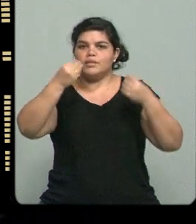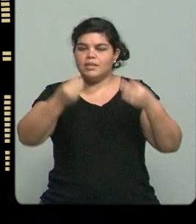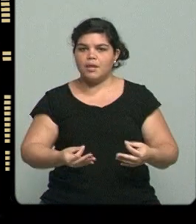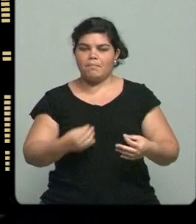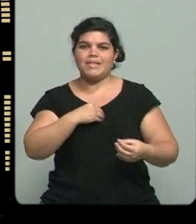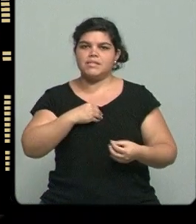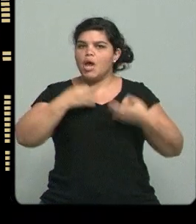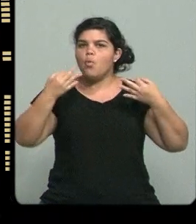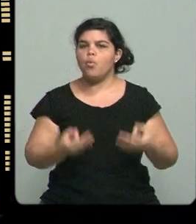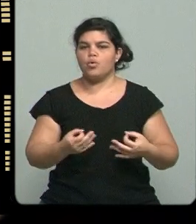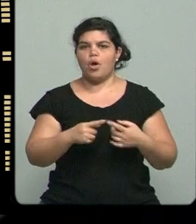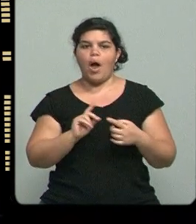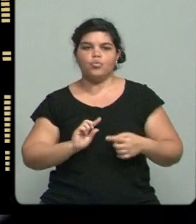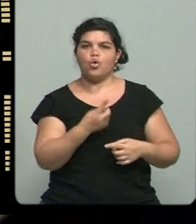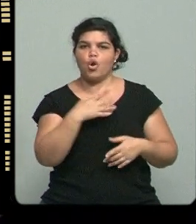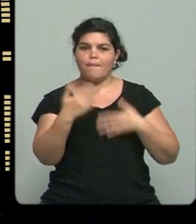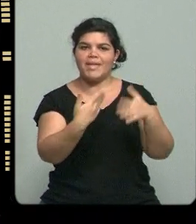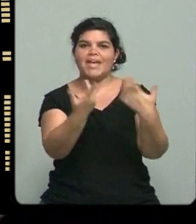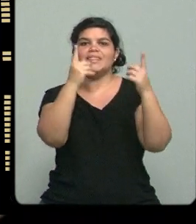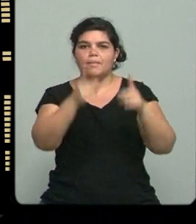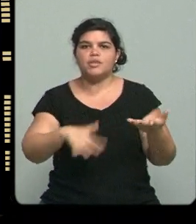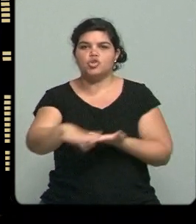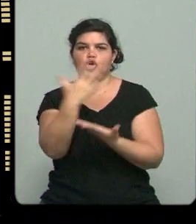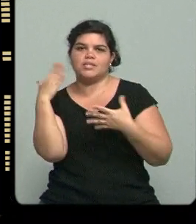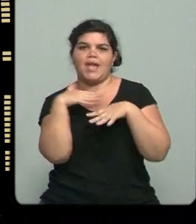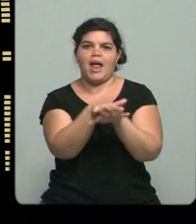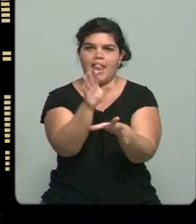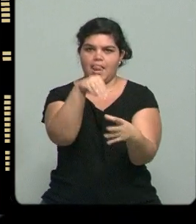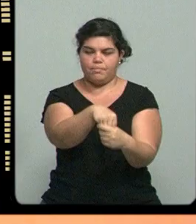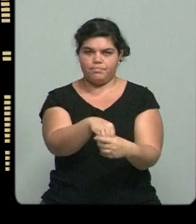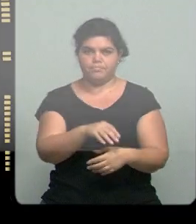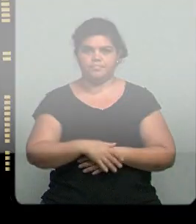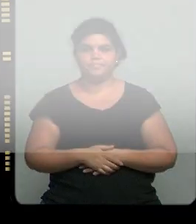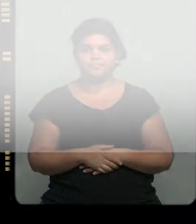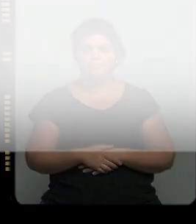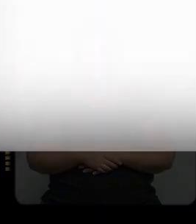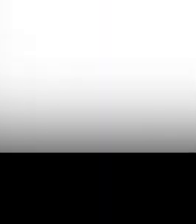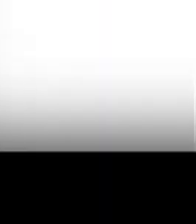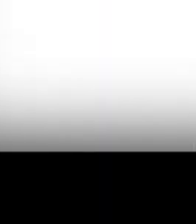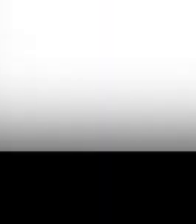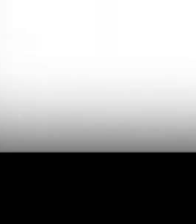seguridad, la autonomía y la integración social.